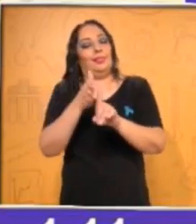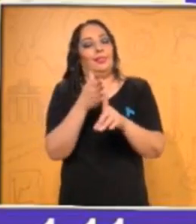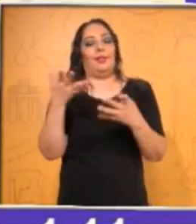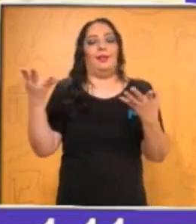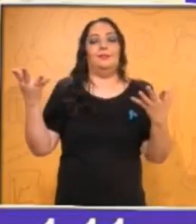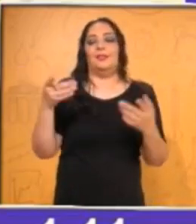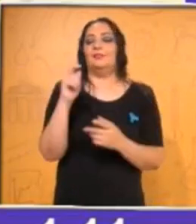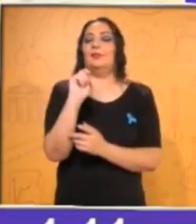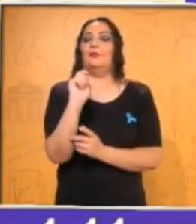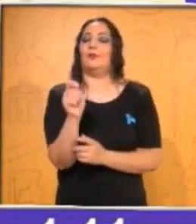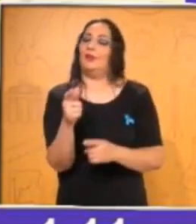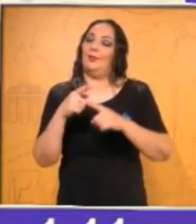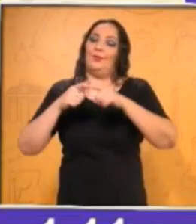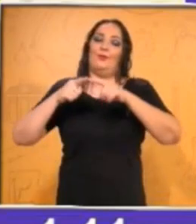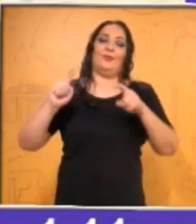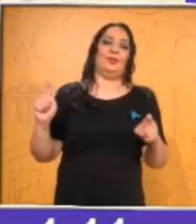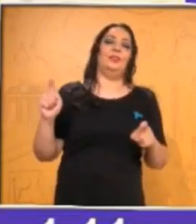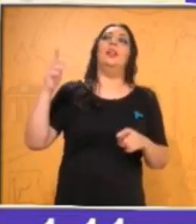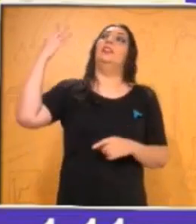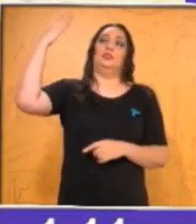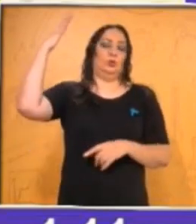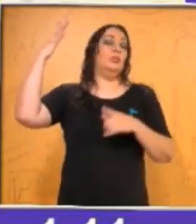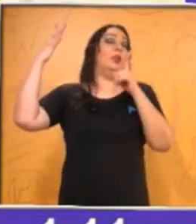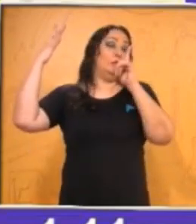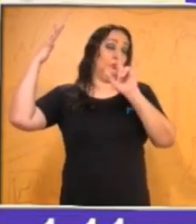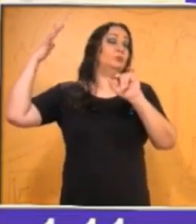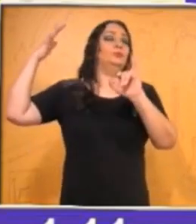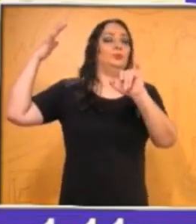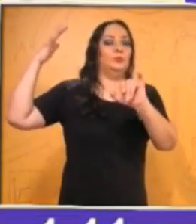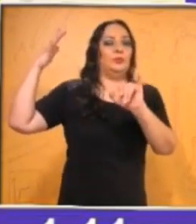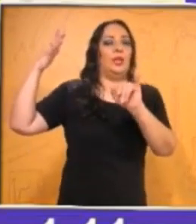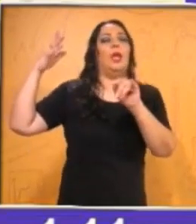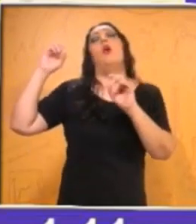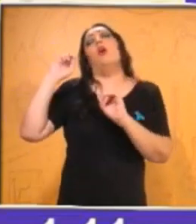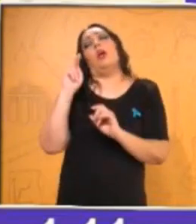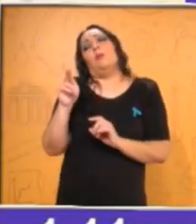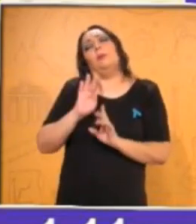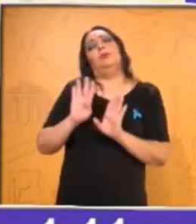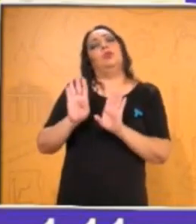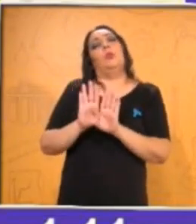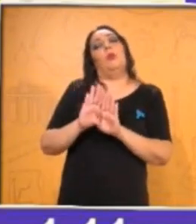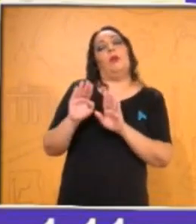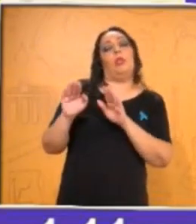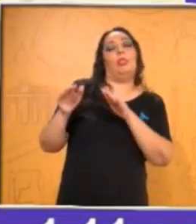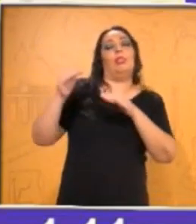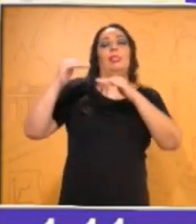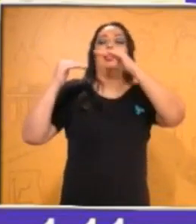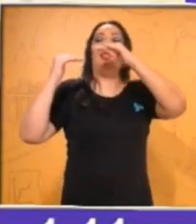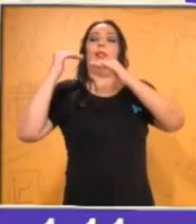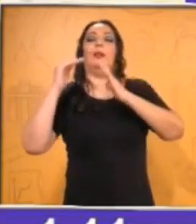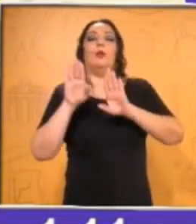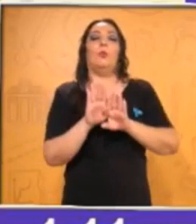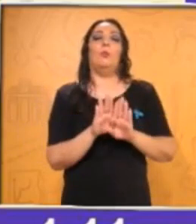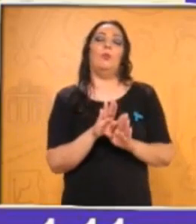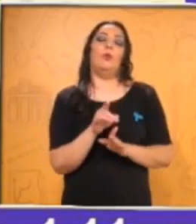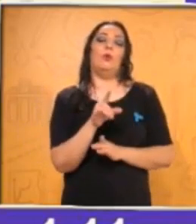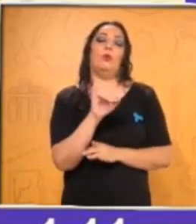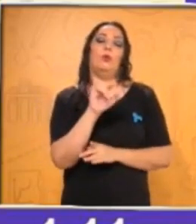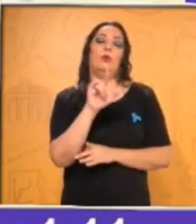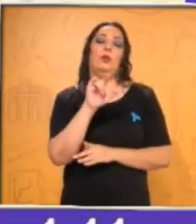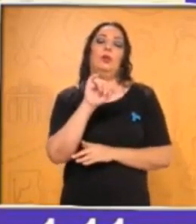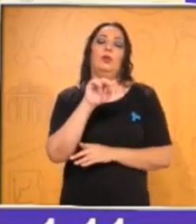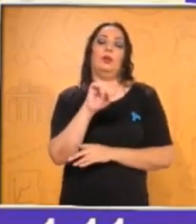significado diferente al sol. ¿El sol alumbra? Sí. Ah, bueno, entonces vamos a compararlo con una linterna. Ahí estamos usando una